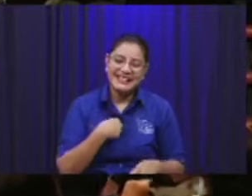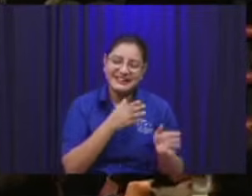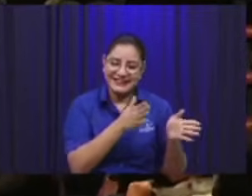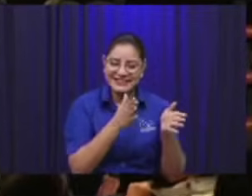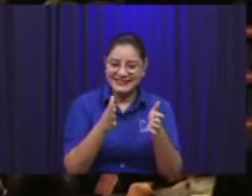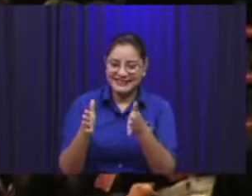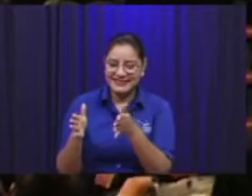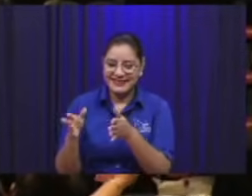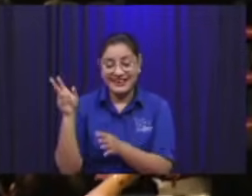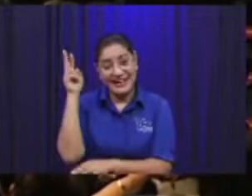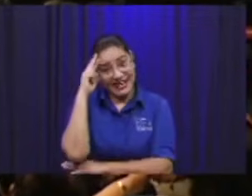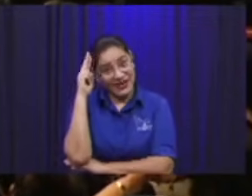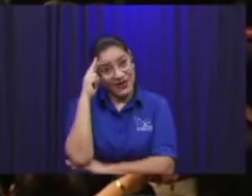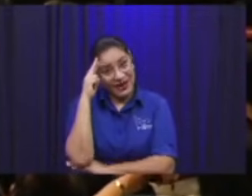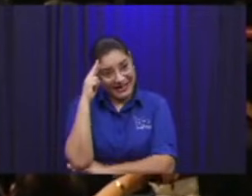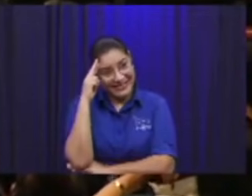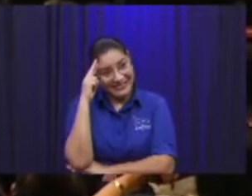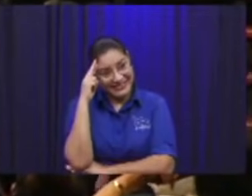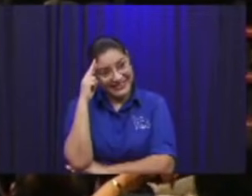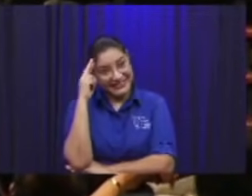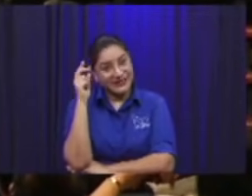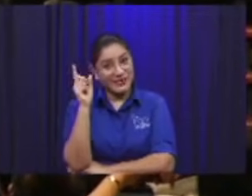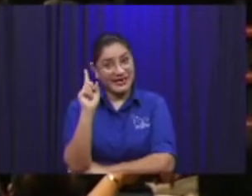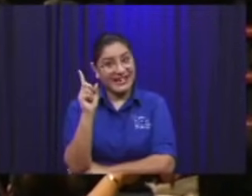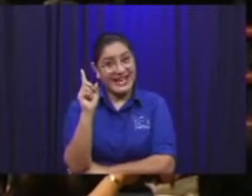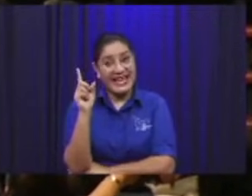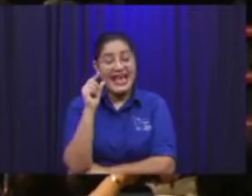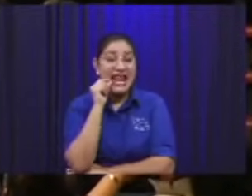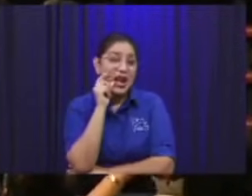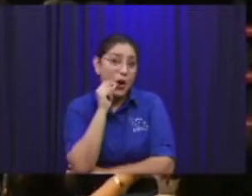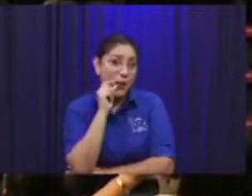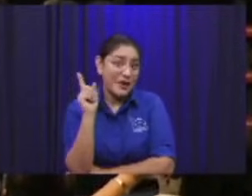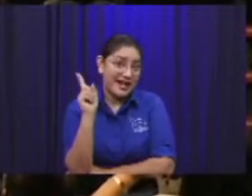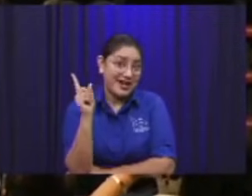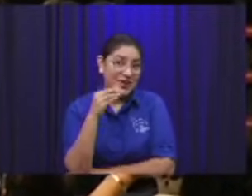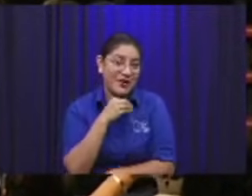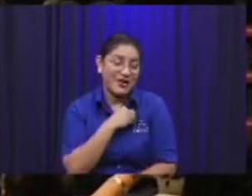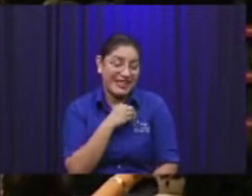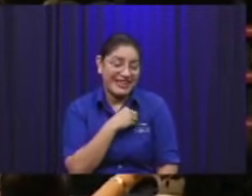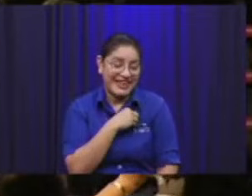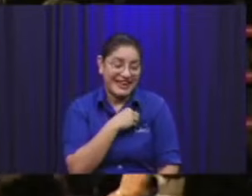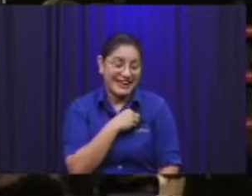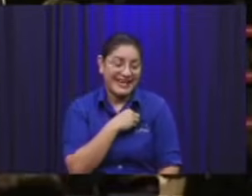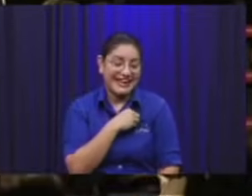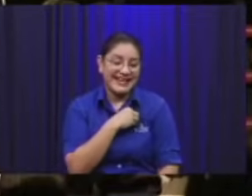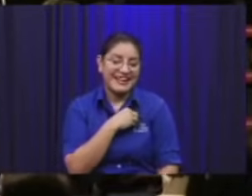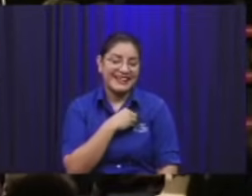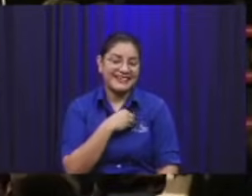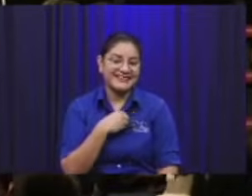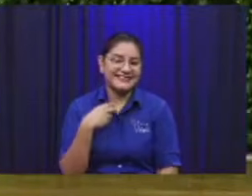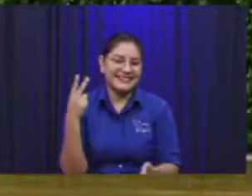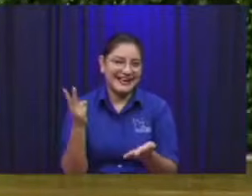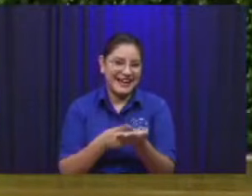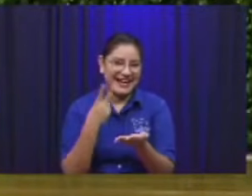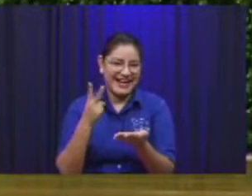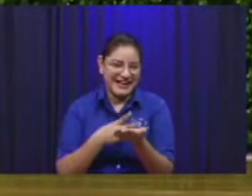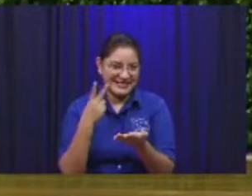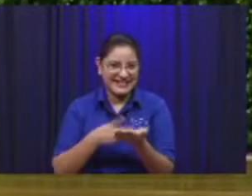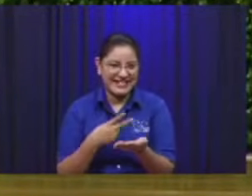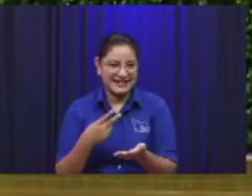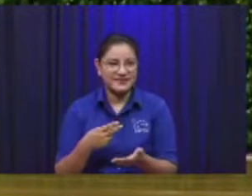recordarte que somos fieles de legalista más somos cristianos no de la cosa